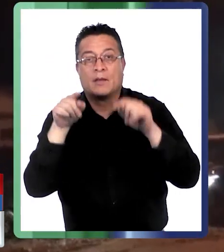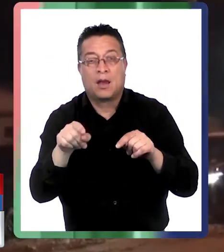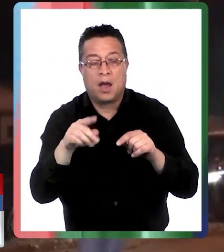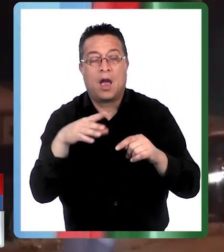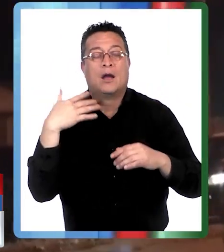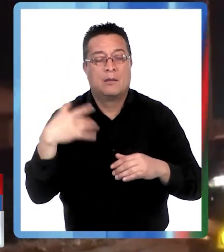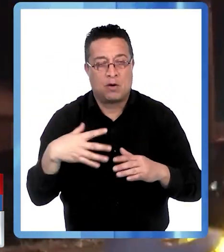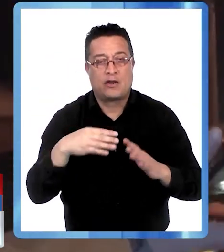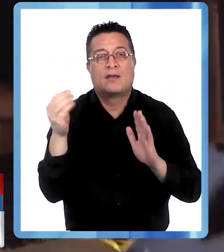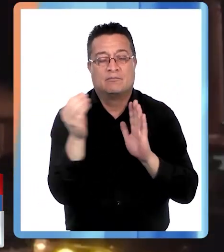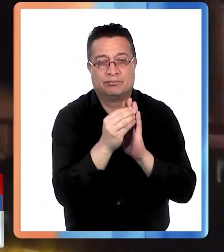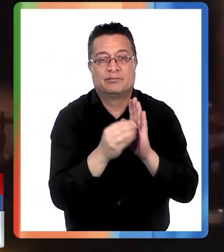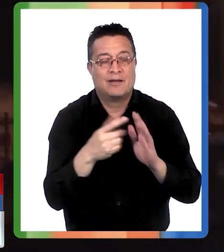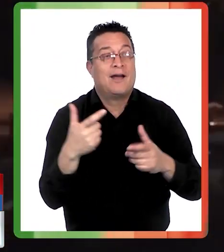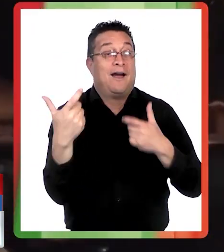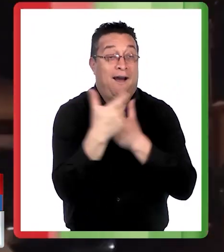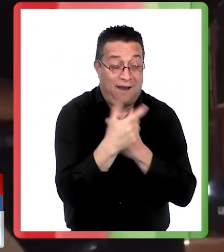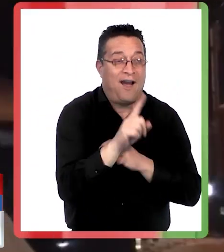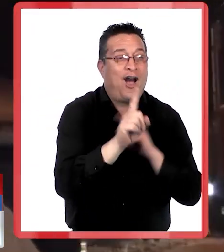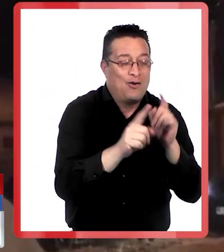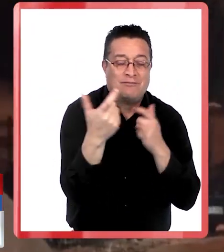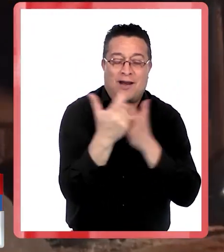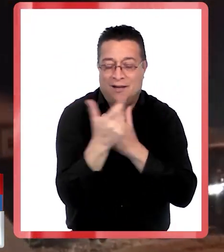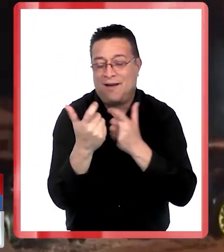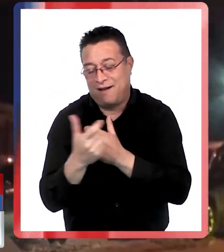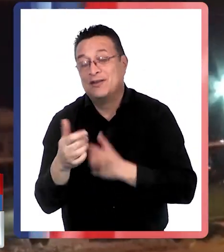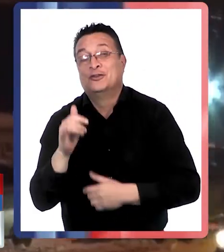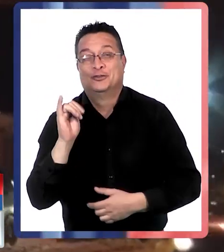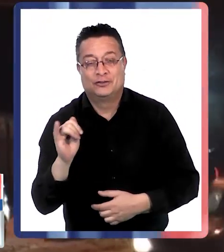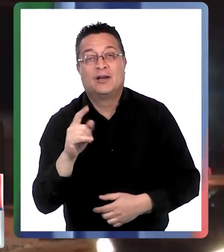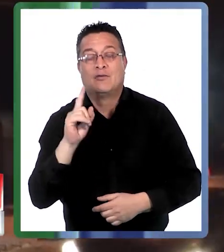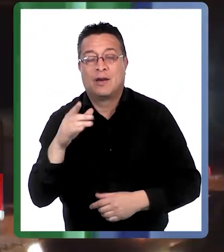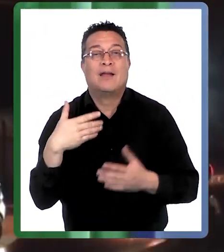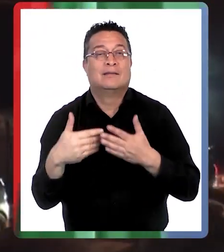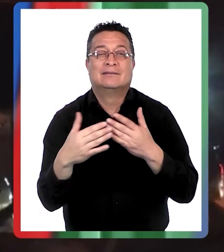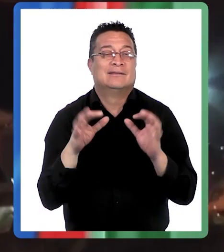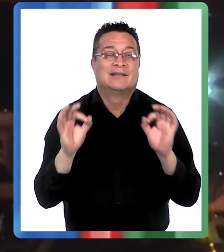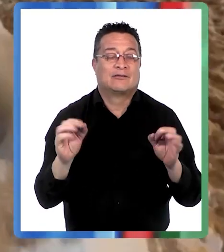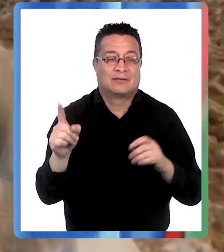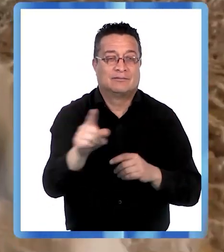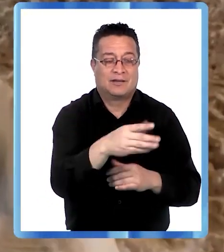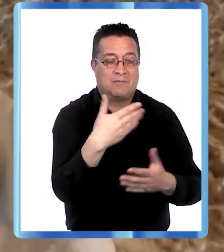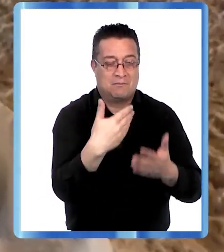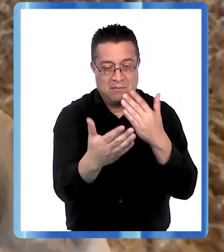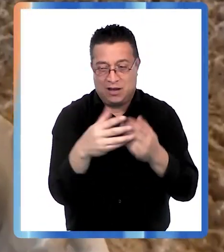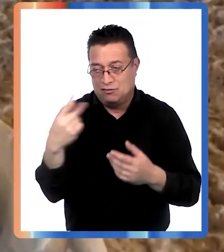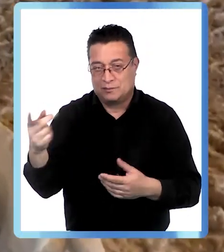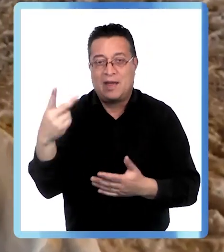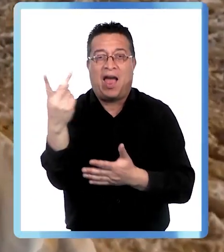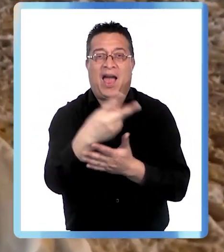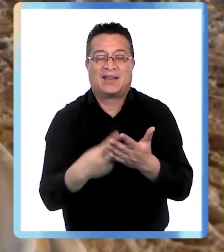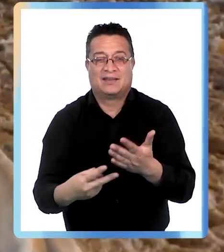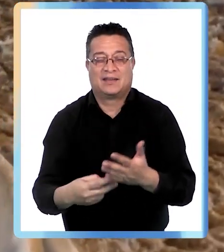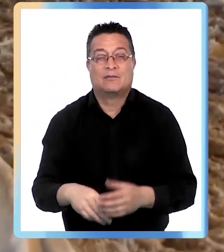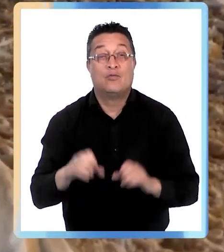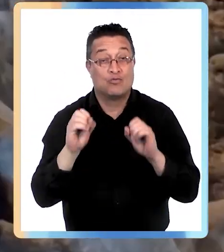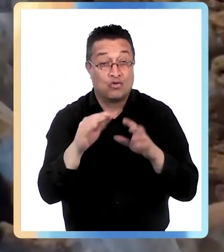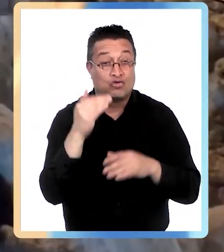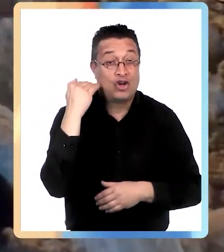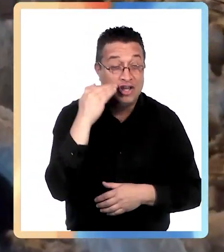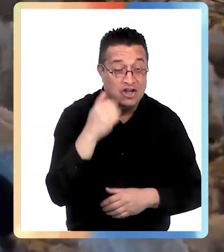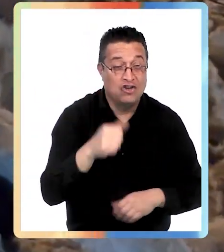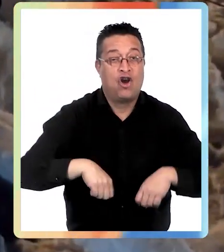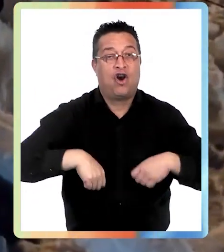algunos históricos medio jocosos que hay un poquito aquí atrás pero también la naturaleza reflejada en esta mano de estos artistas cientos de niños jóvenes y